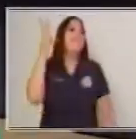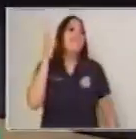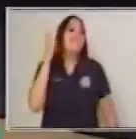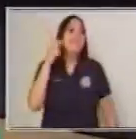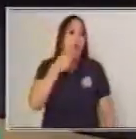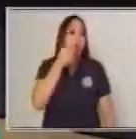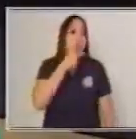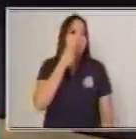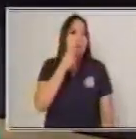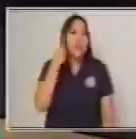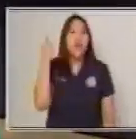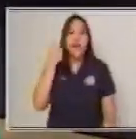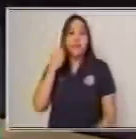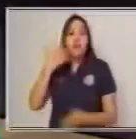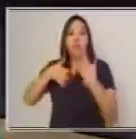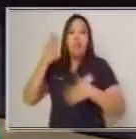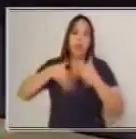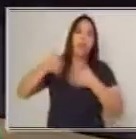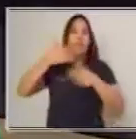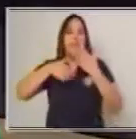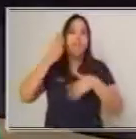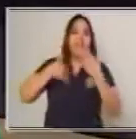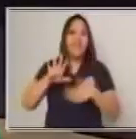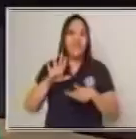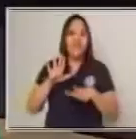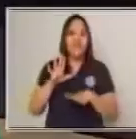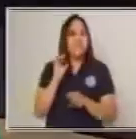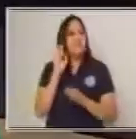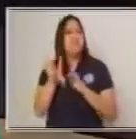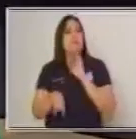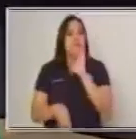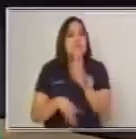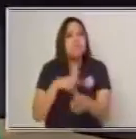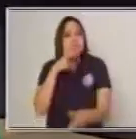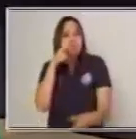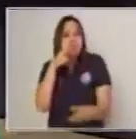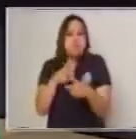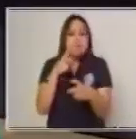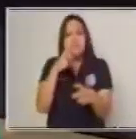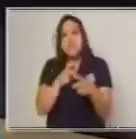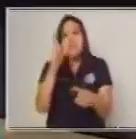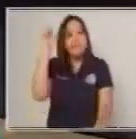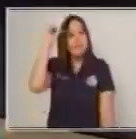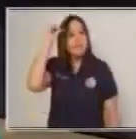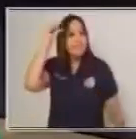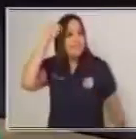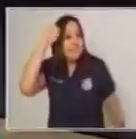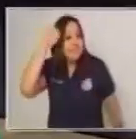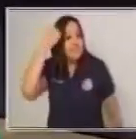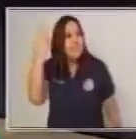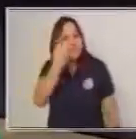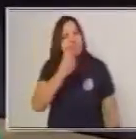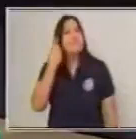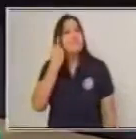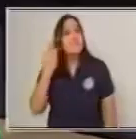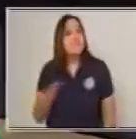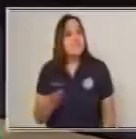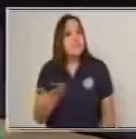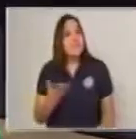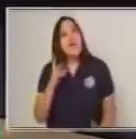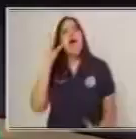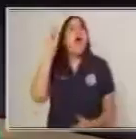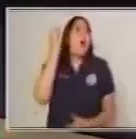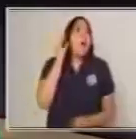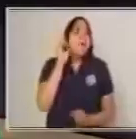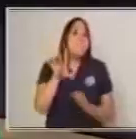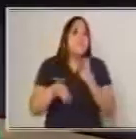veces podemos tener algunas dificultades para que se nos quede lo que ellos han dicho. Y es porque a veces